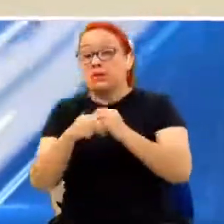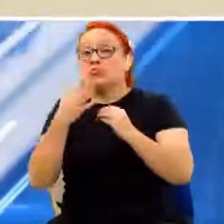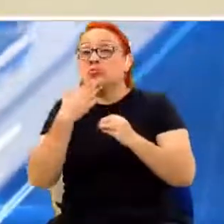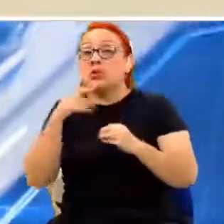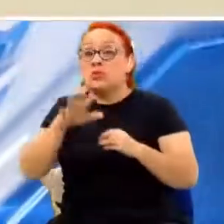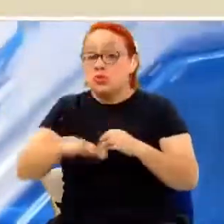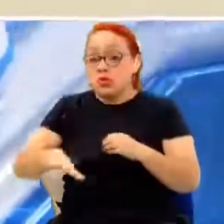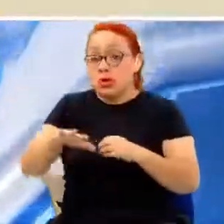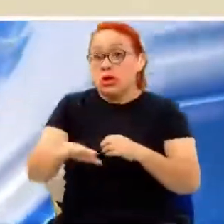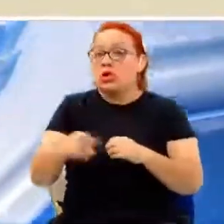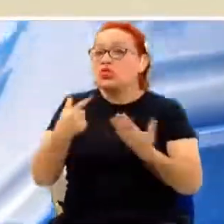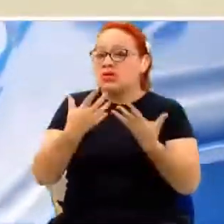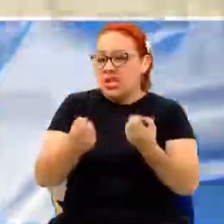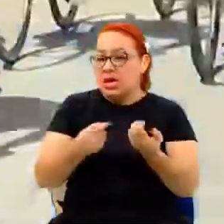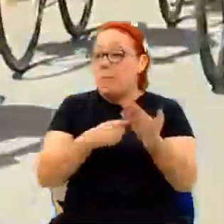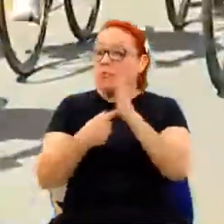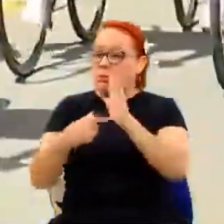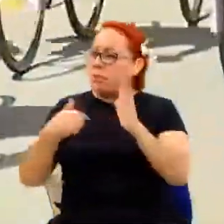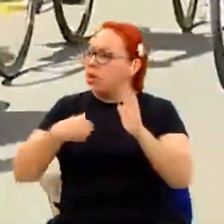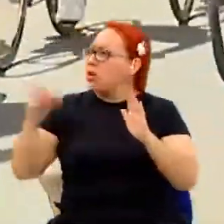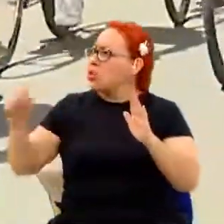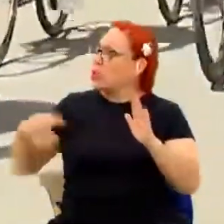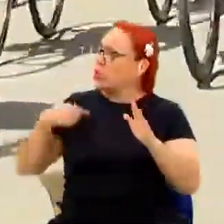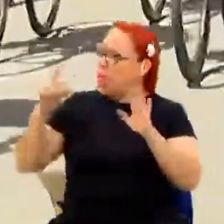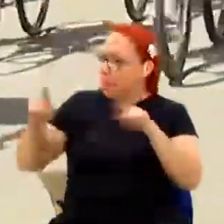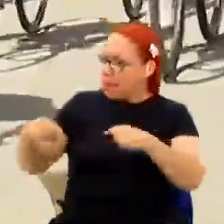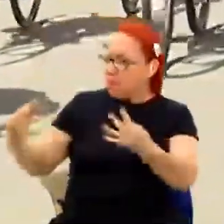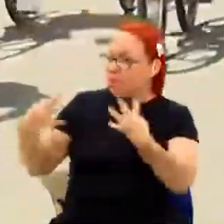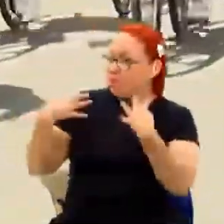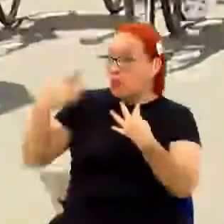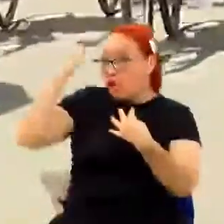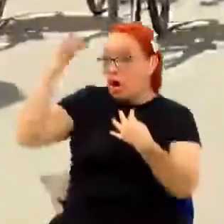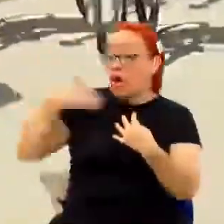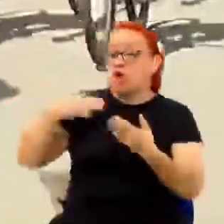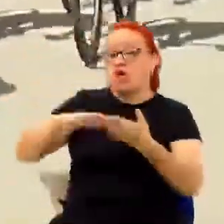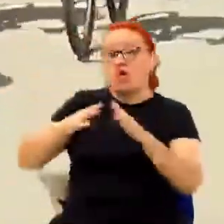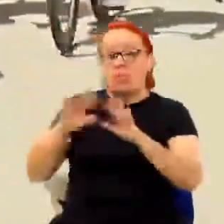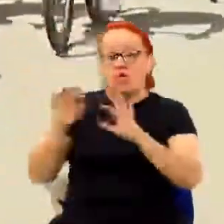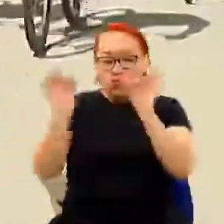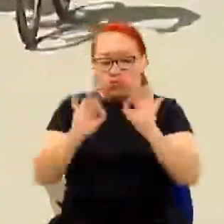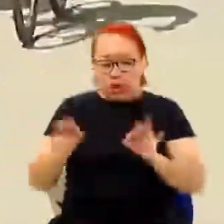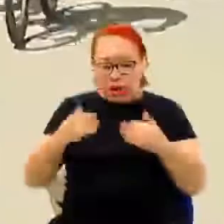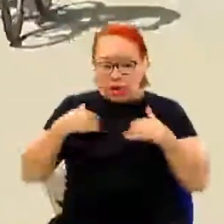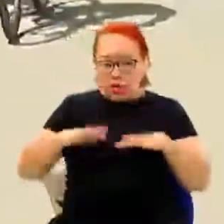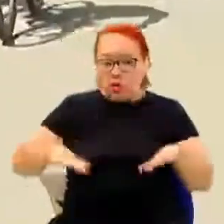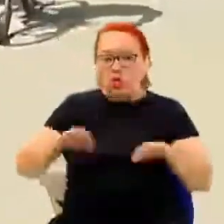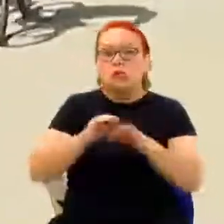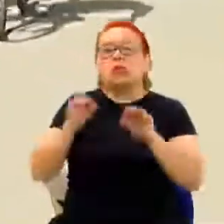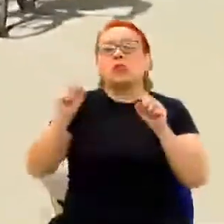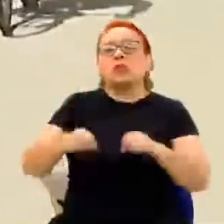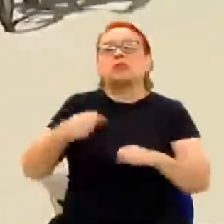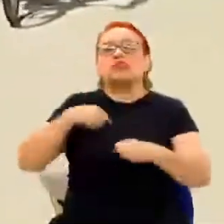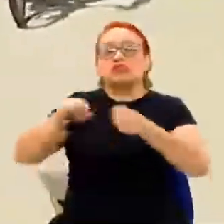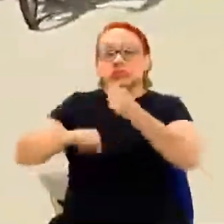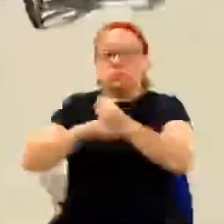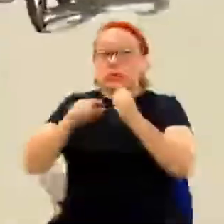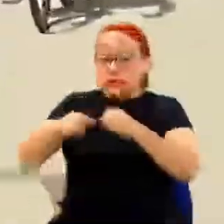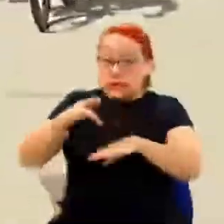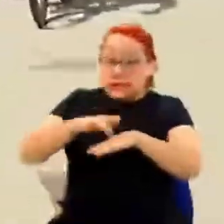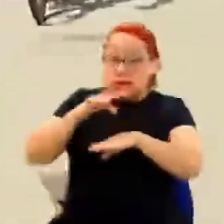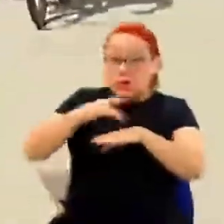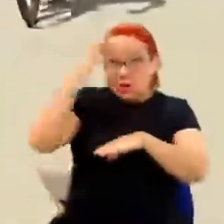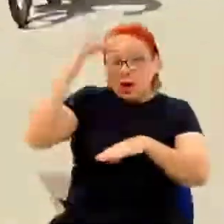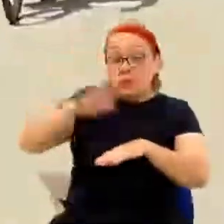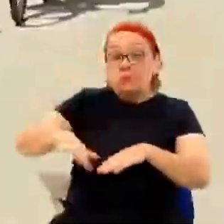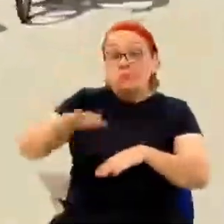momento querrán mostrar este importante talento que tienen, y nosotros como comunidad organizada, como municipio, pues apoyarlos e incentivar que estas buenas